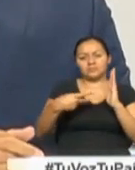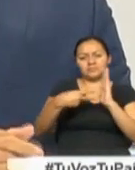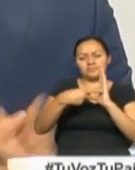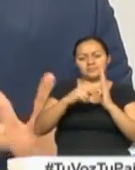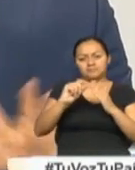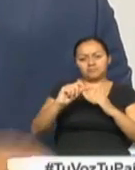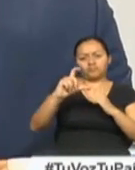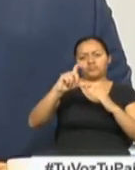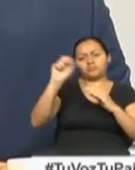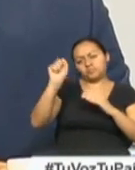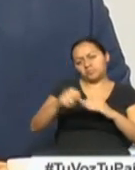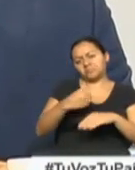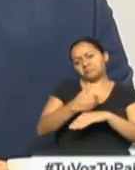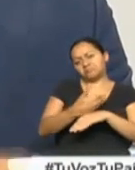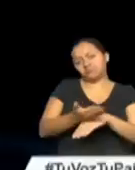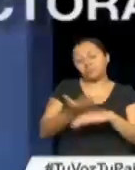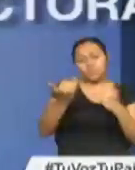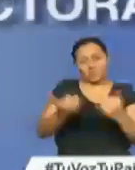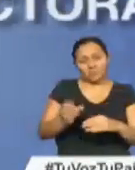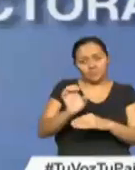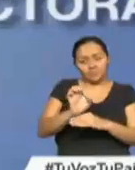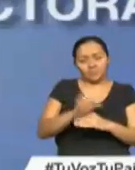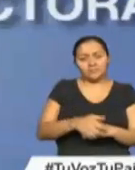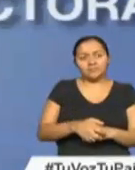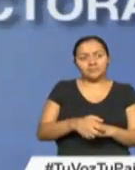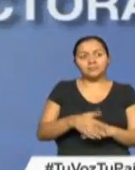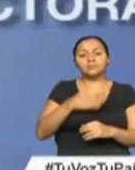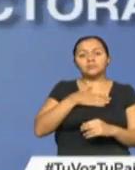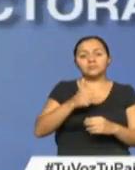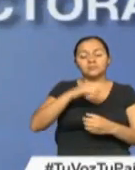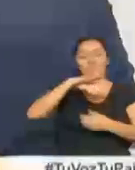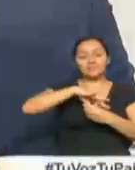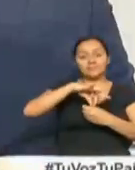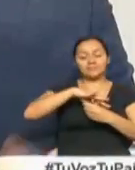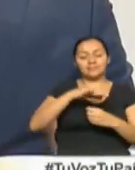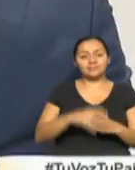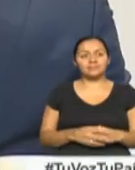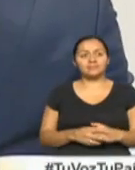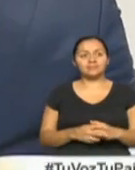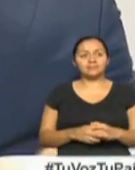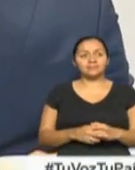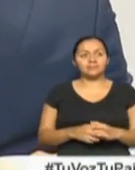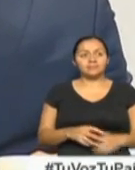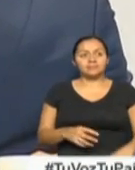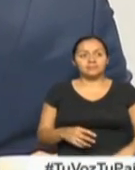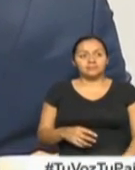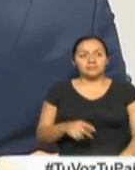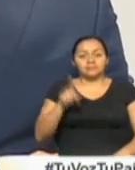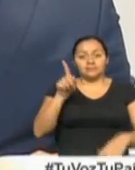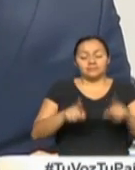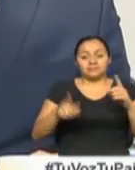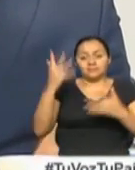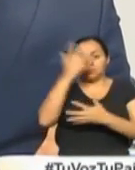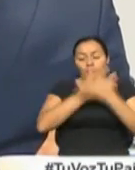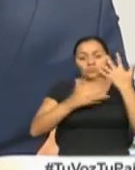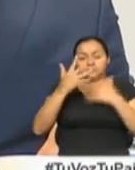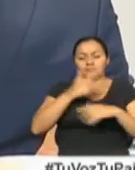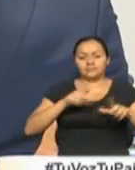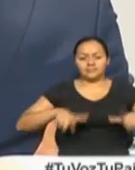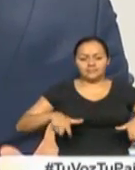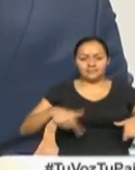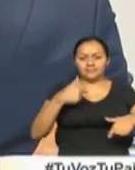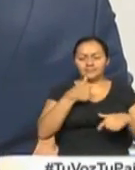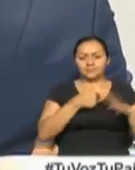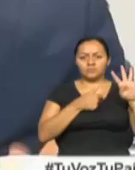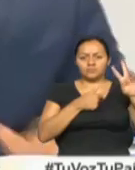eso va a suceder en nuestro querido Ecuador, en Yachay. Panorama electoral. Algunas veces la gente se confunde, dice, Lenín tiene 42,